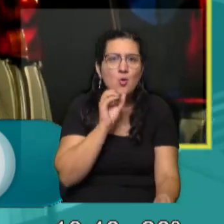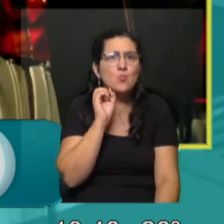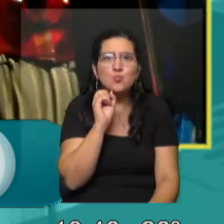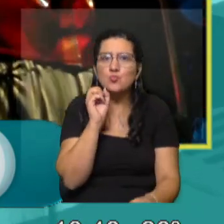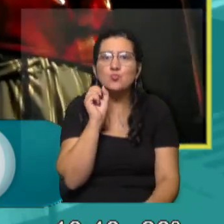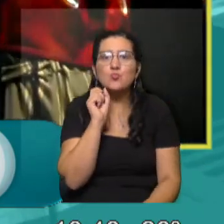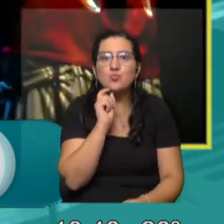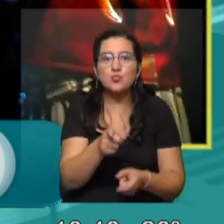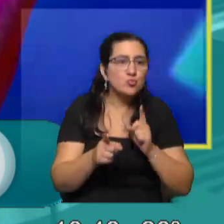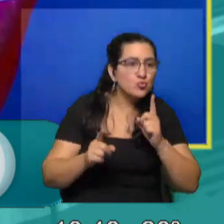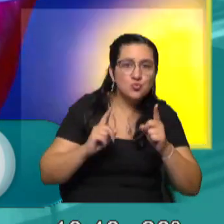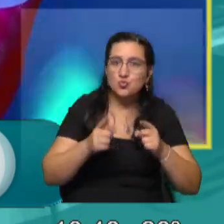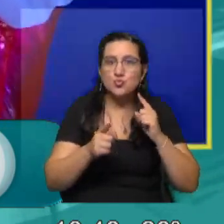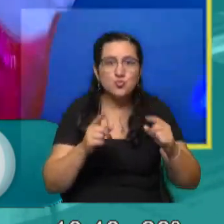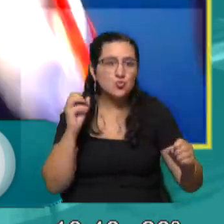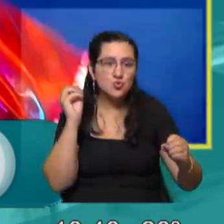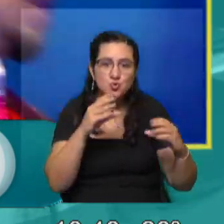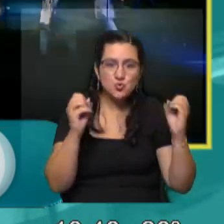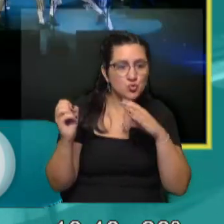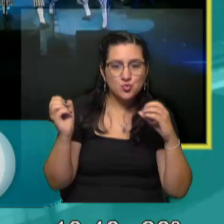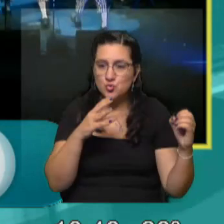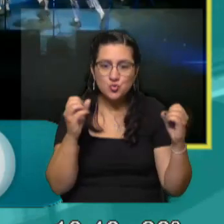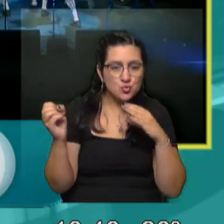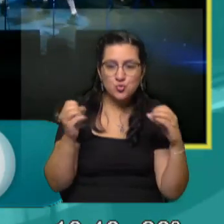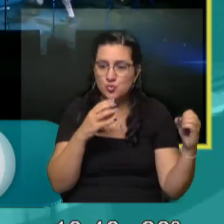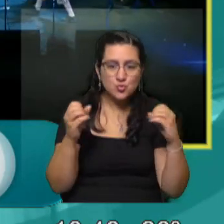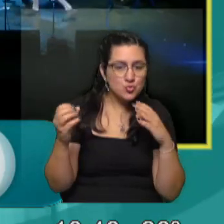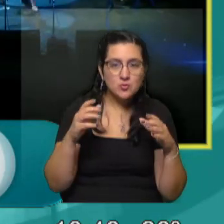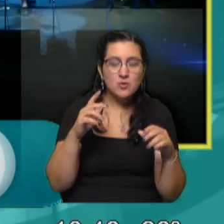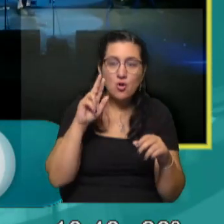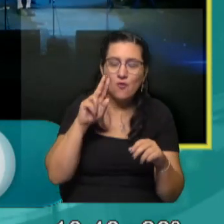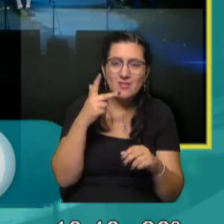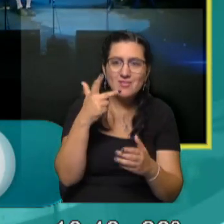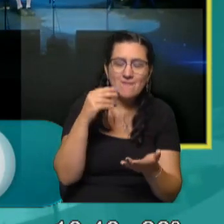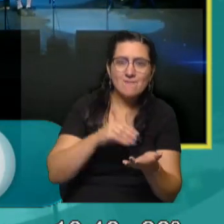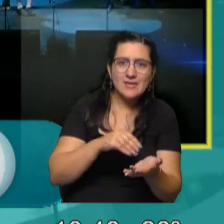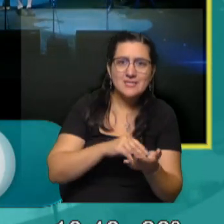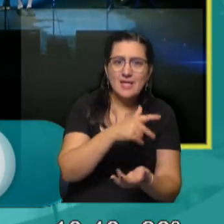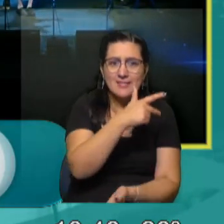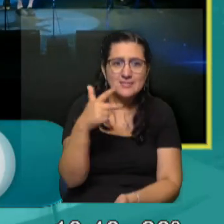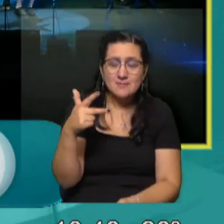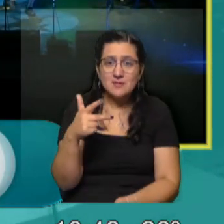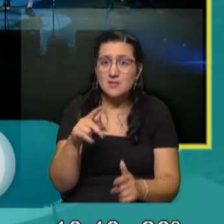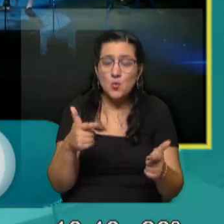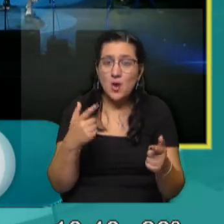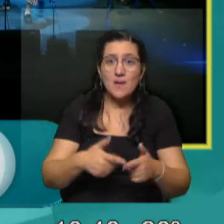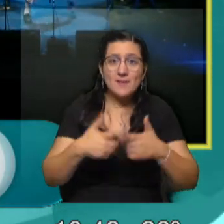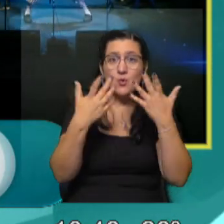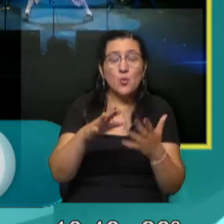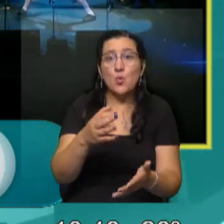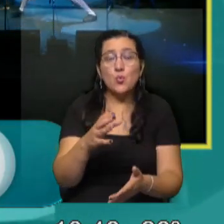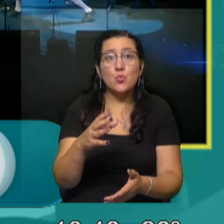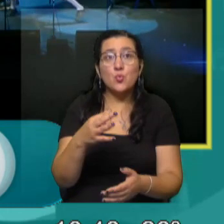Mucha intensidad, claro. ¿Qué pasa? La tercera rueda ya te lo sabés. Lo ves tres veces en tres semanas y no hay espectáculo de humor de este